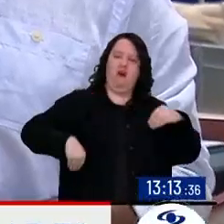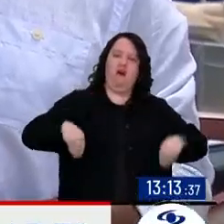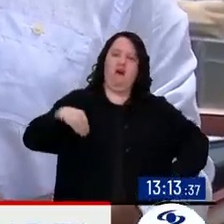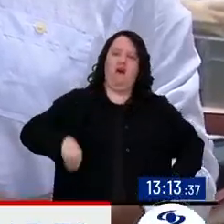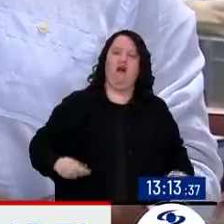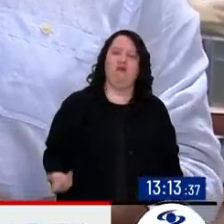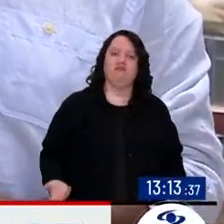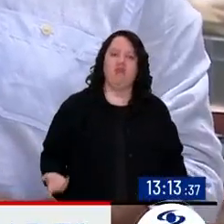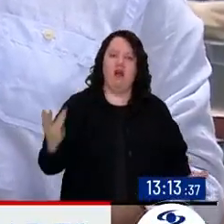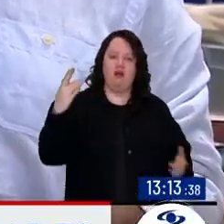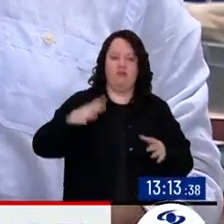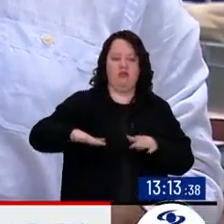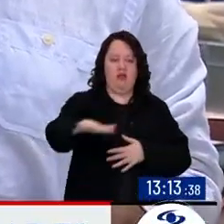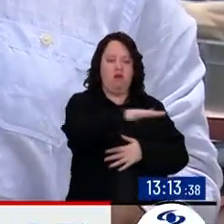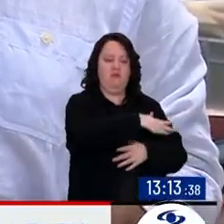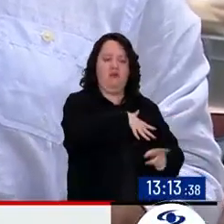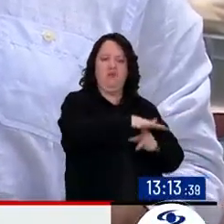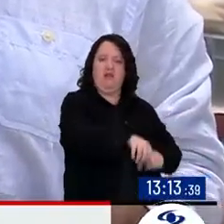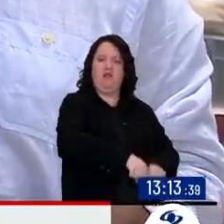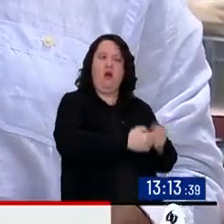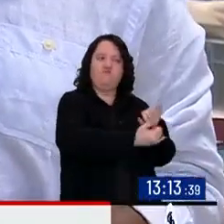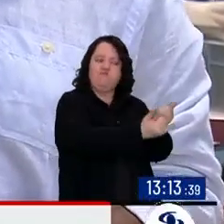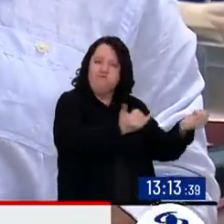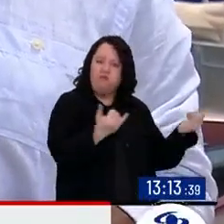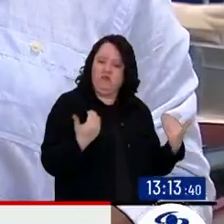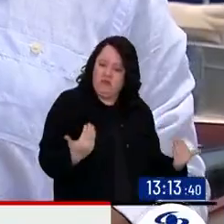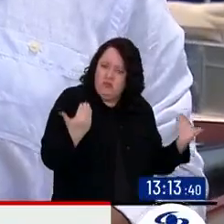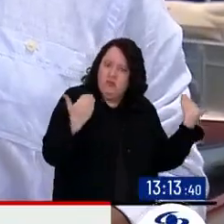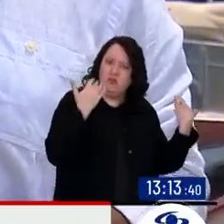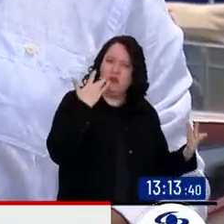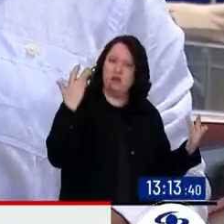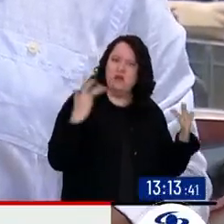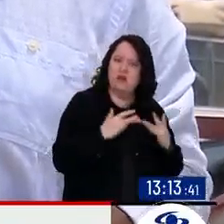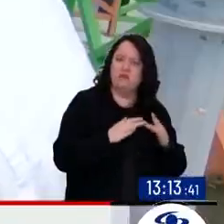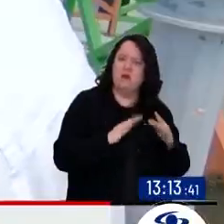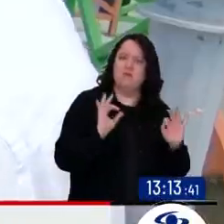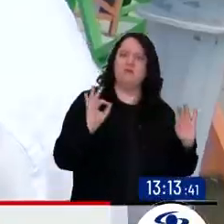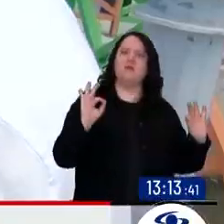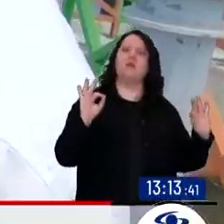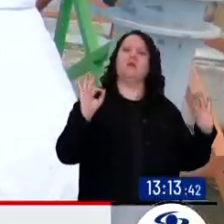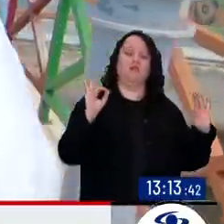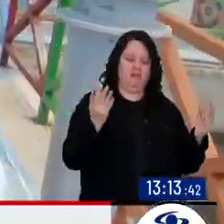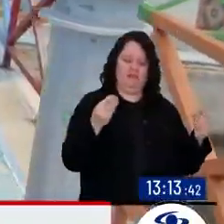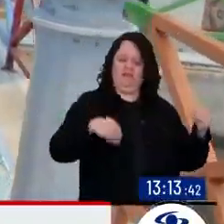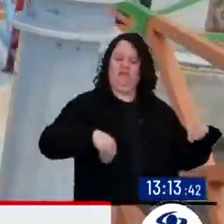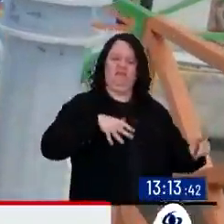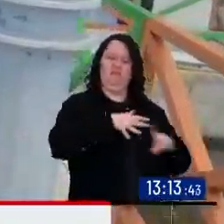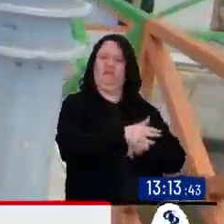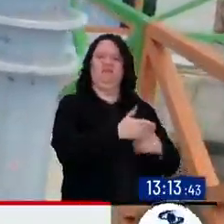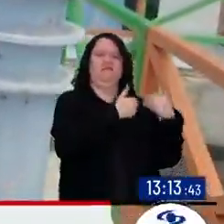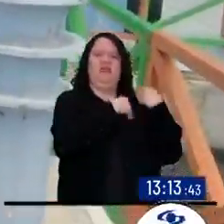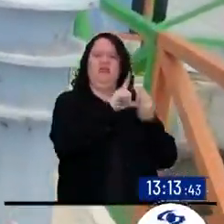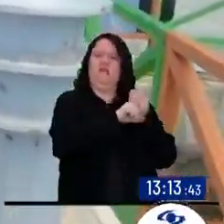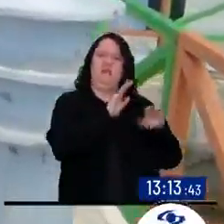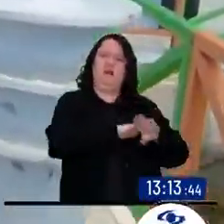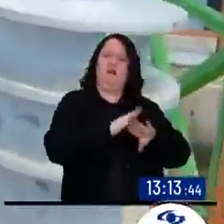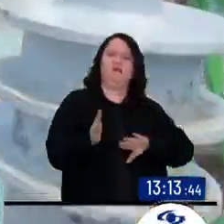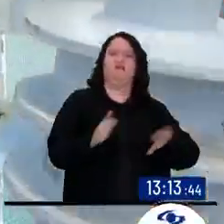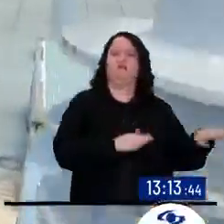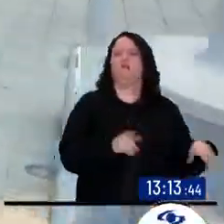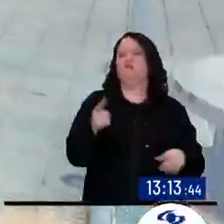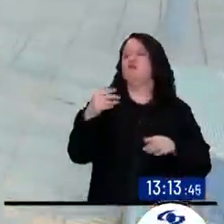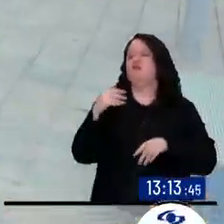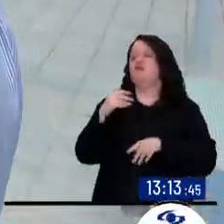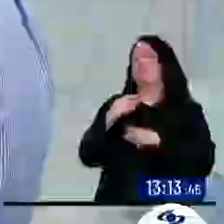tirarse un departamento que tiene los recursos suficientes para estar como una tacita de oro. Finalmente, Early, su lucha contra la